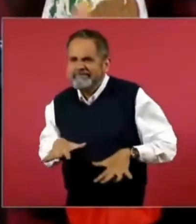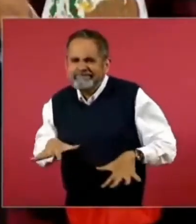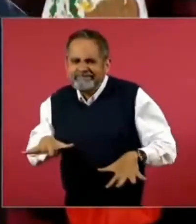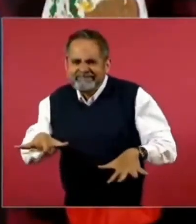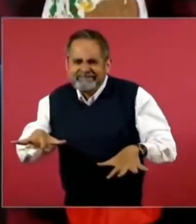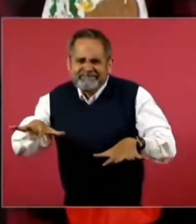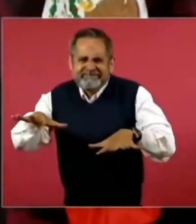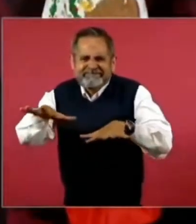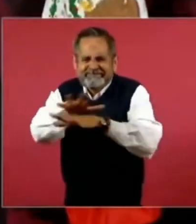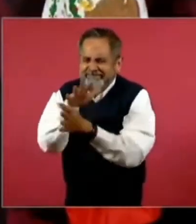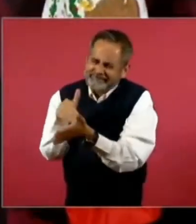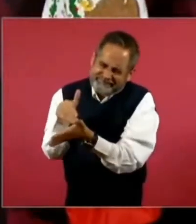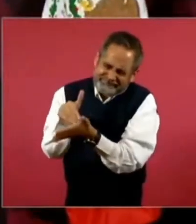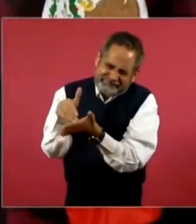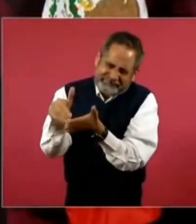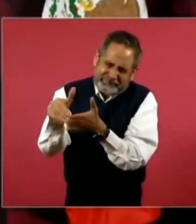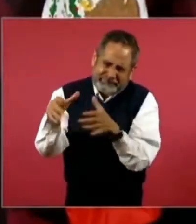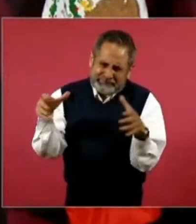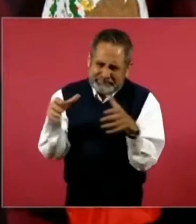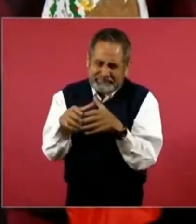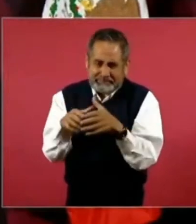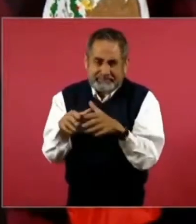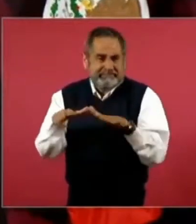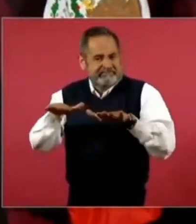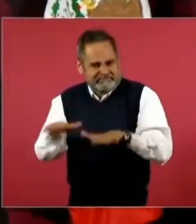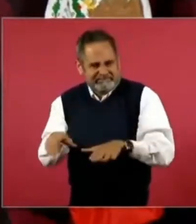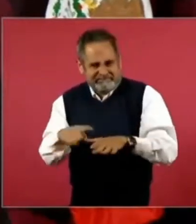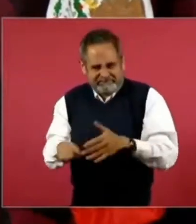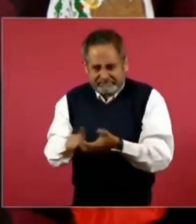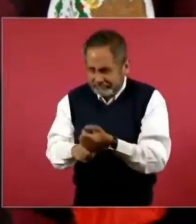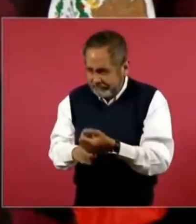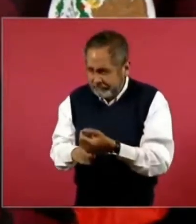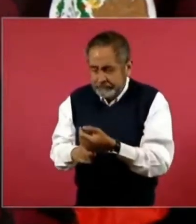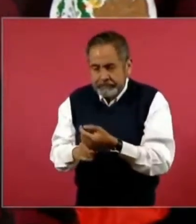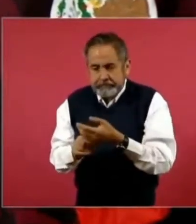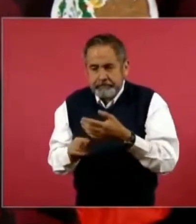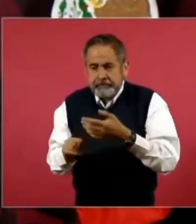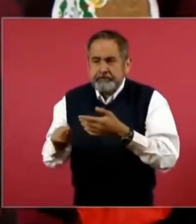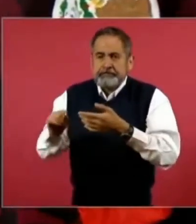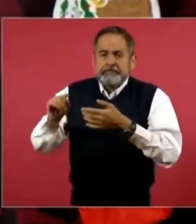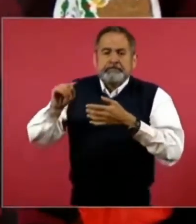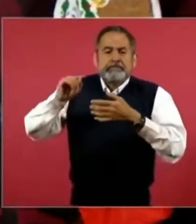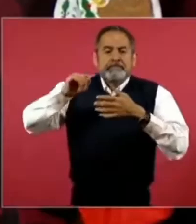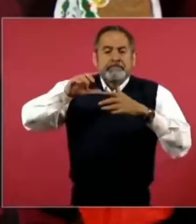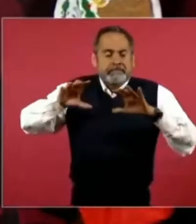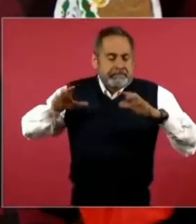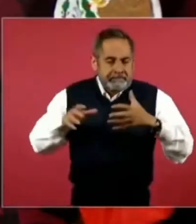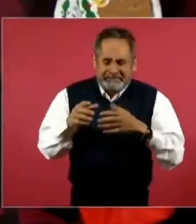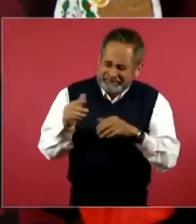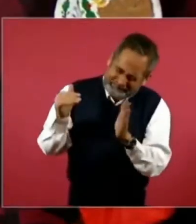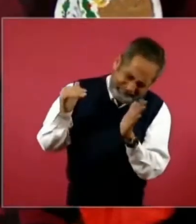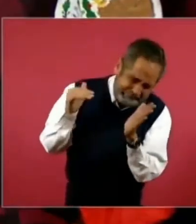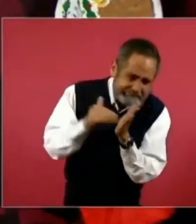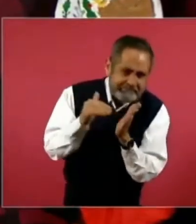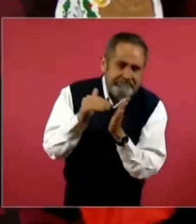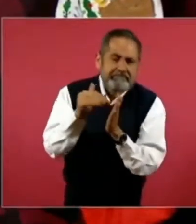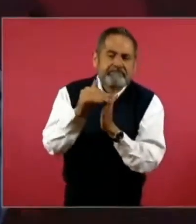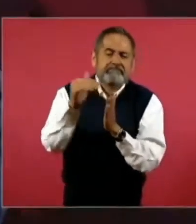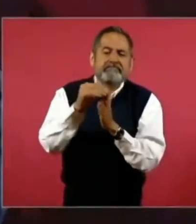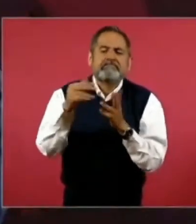conciencia de abajo hacia arriba y fueron millones.